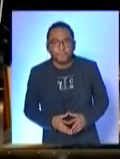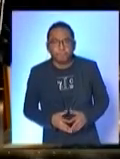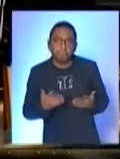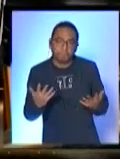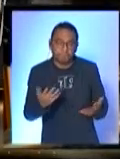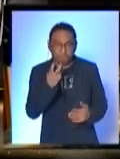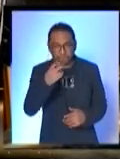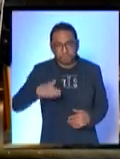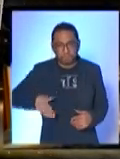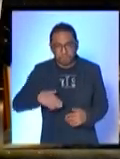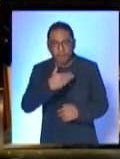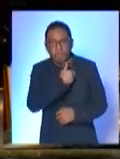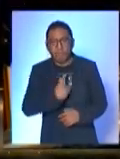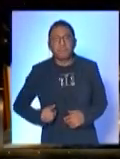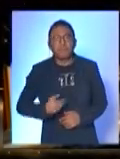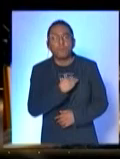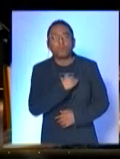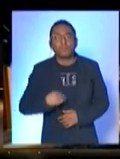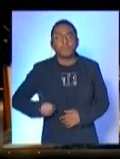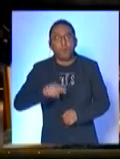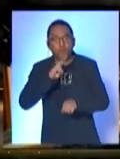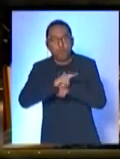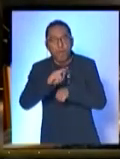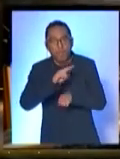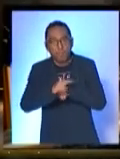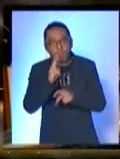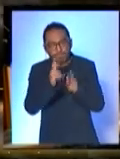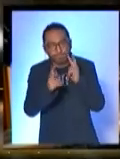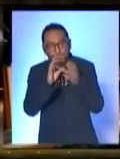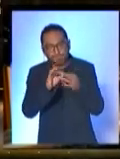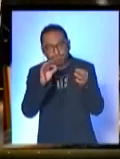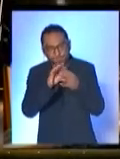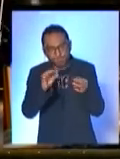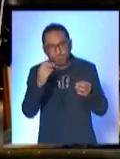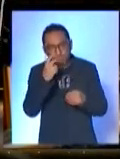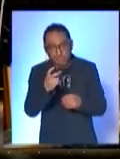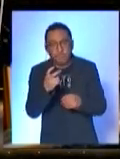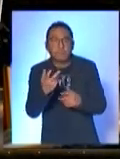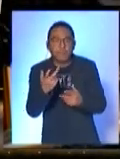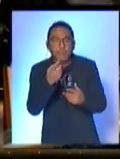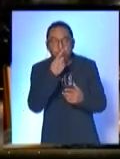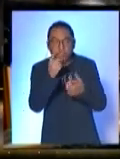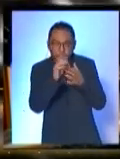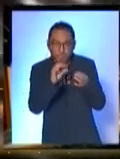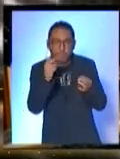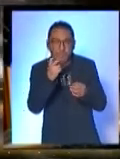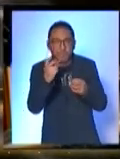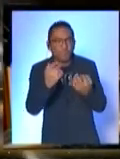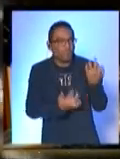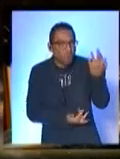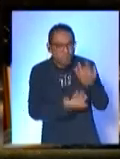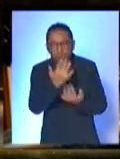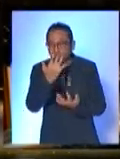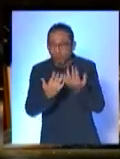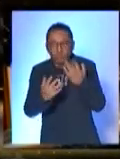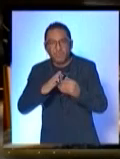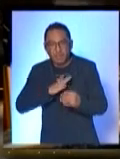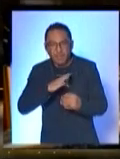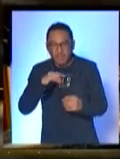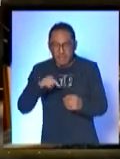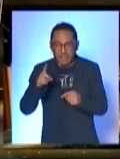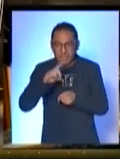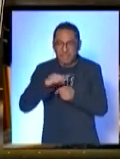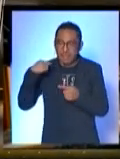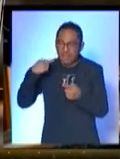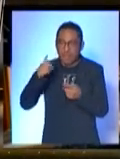Bien, pues ahí las palabras del presidente municipal de Uruapan, Luis Manuel Magaña Magaña, quien hizo esta mención sobre los incendios que se han presentado durante los últimos